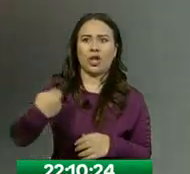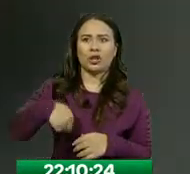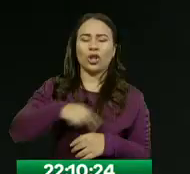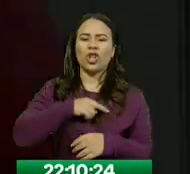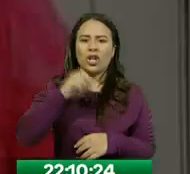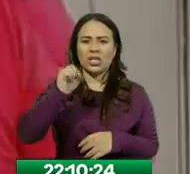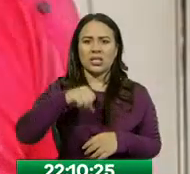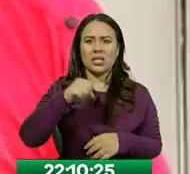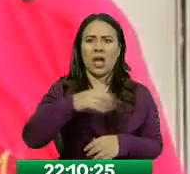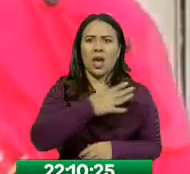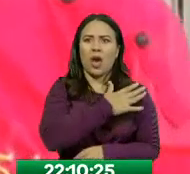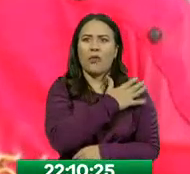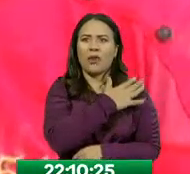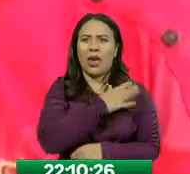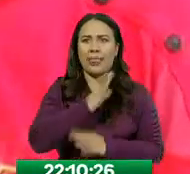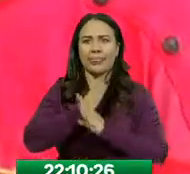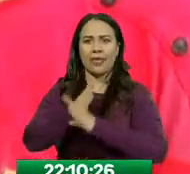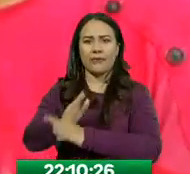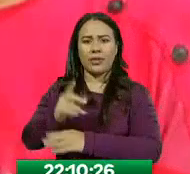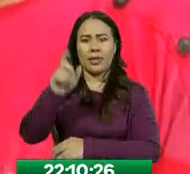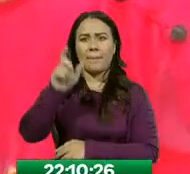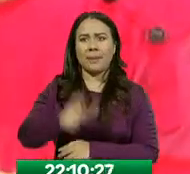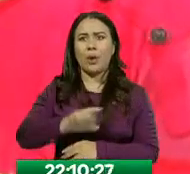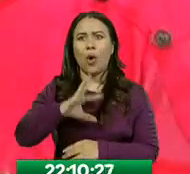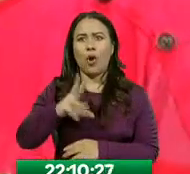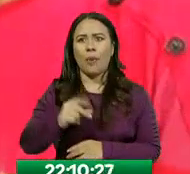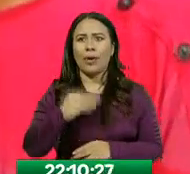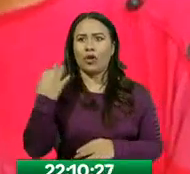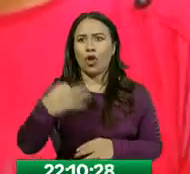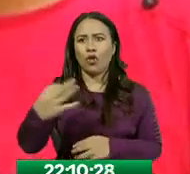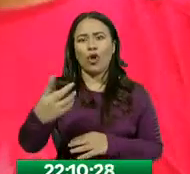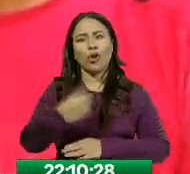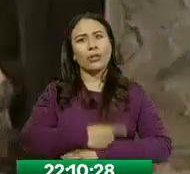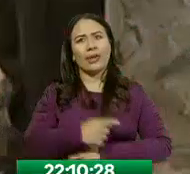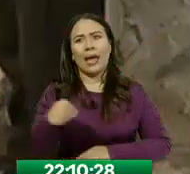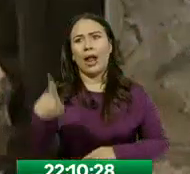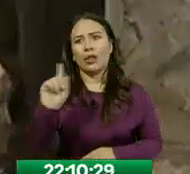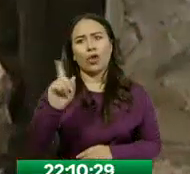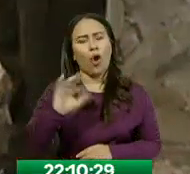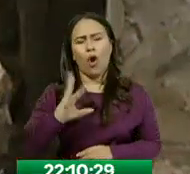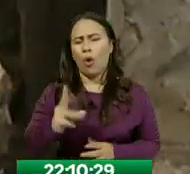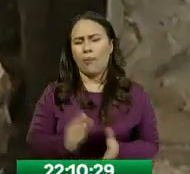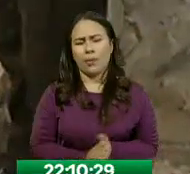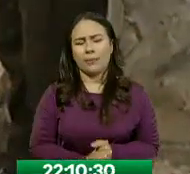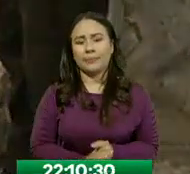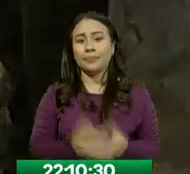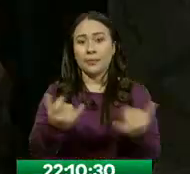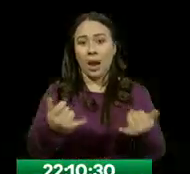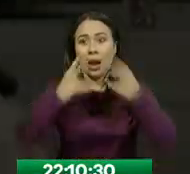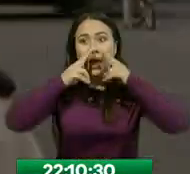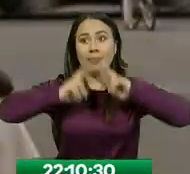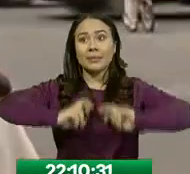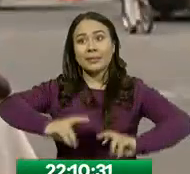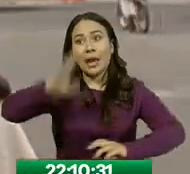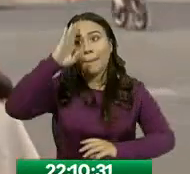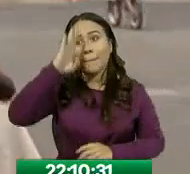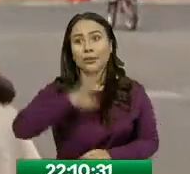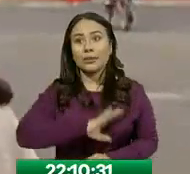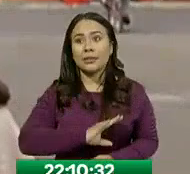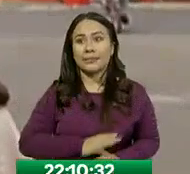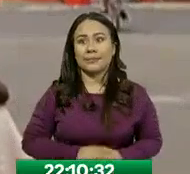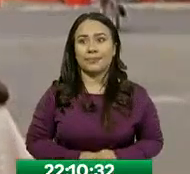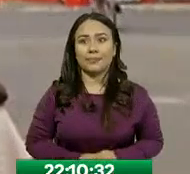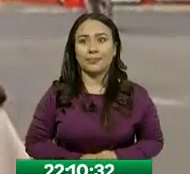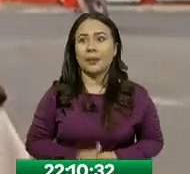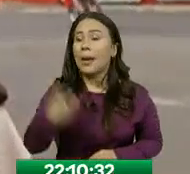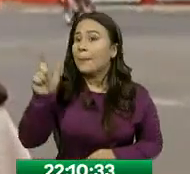porque estamos defendiendo a una persona que viene robando y roba todos los días. Pero en este caso no. La policía investiga este caso. El agredido la